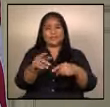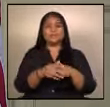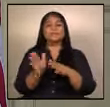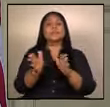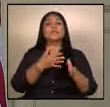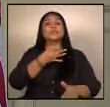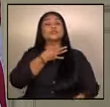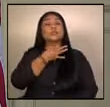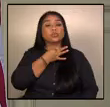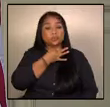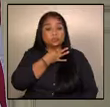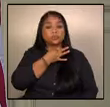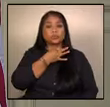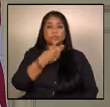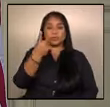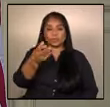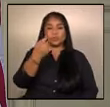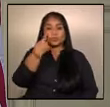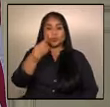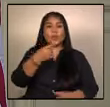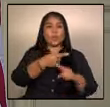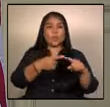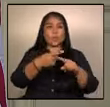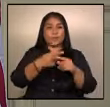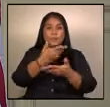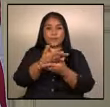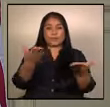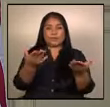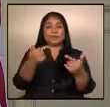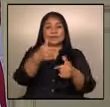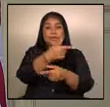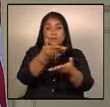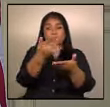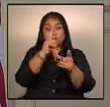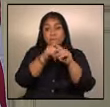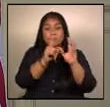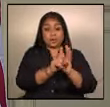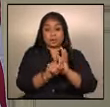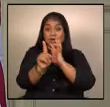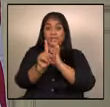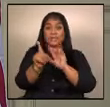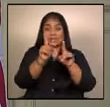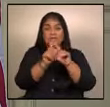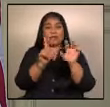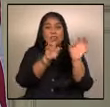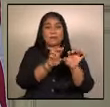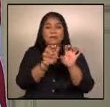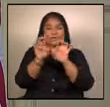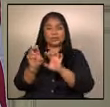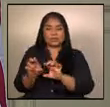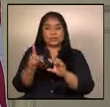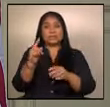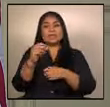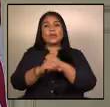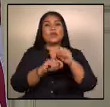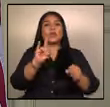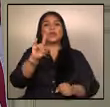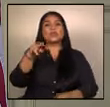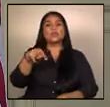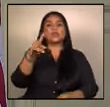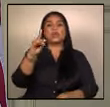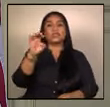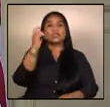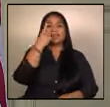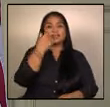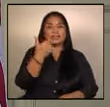gusto volver a compartir este momento con el liderazgo y el personal de Fundesa, con